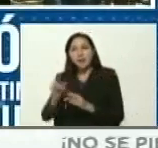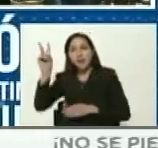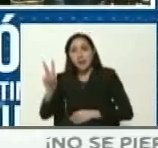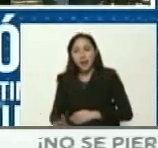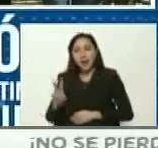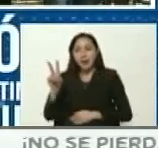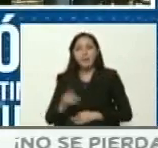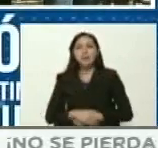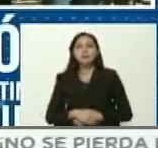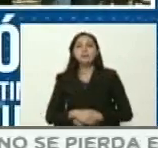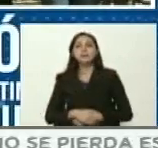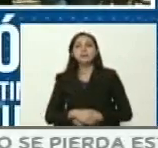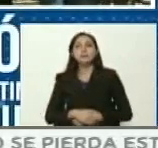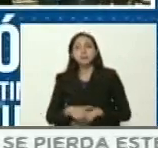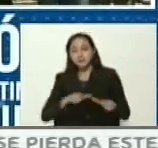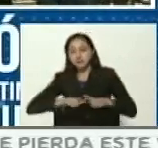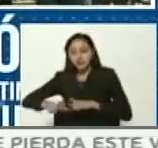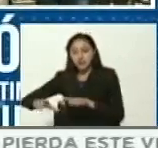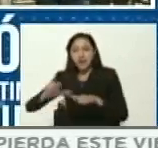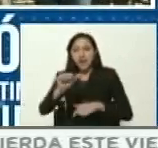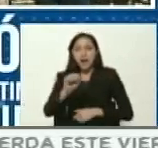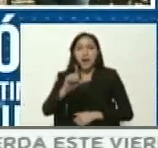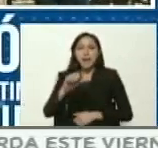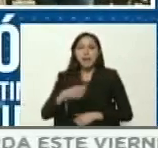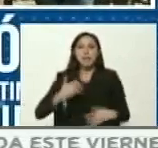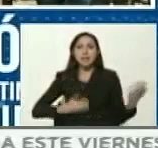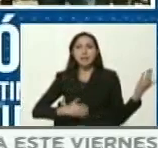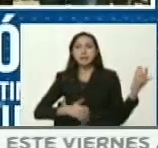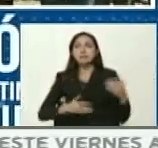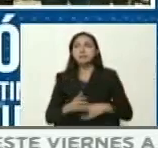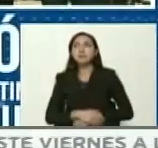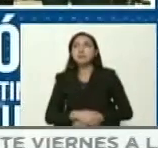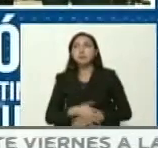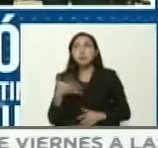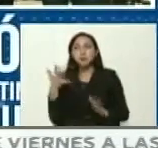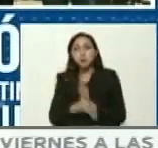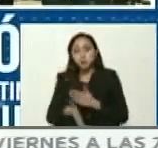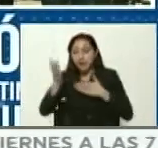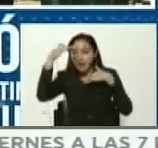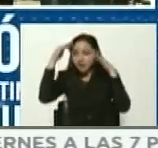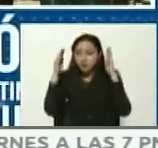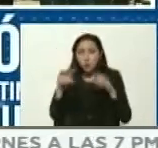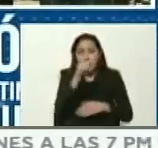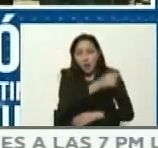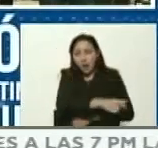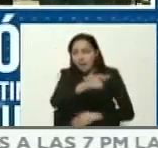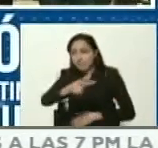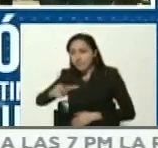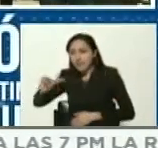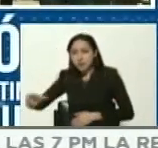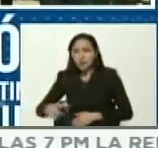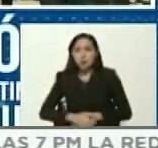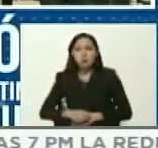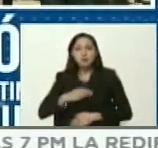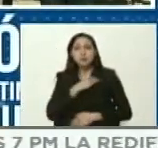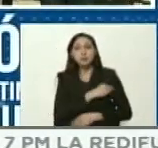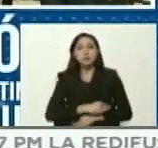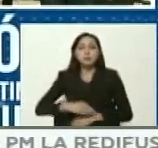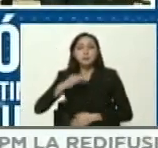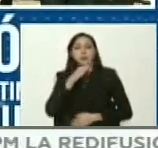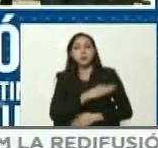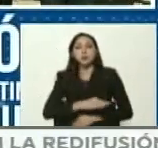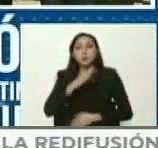el sector Alí Primera, precisamente en el plan de atención a las víctimas, en la base de misiones